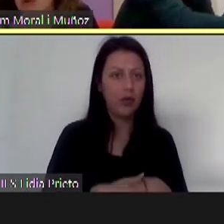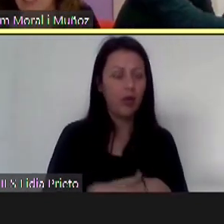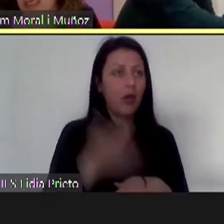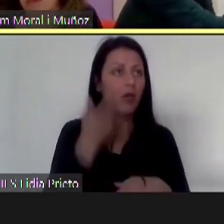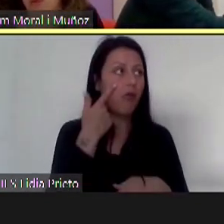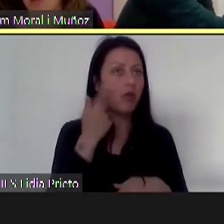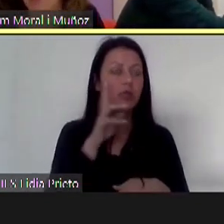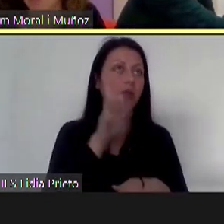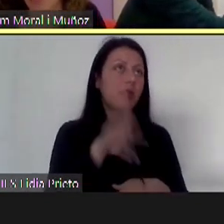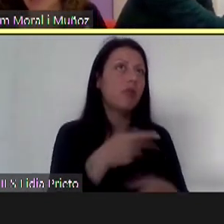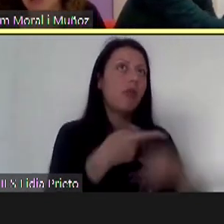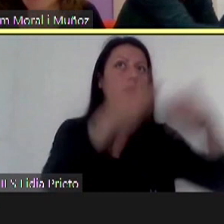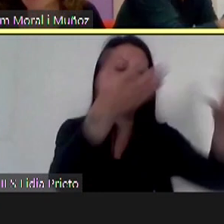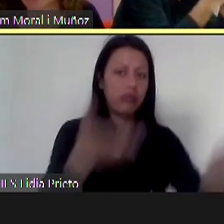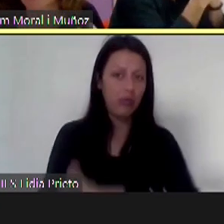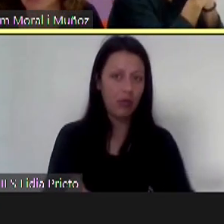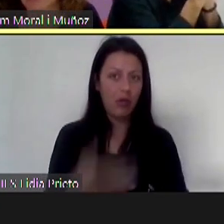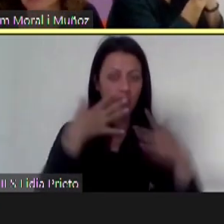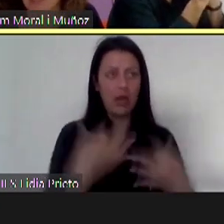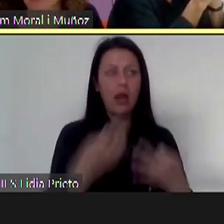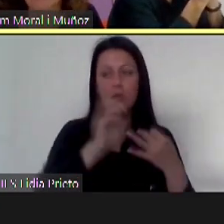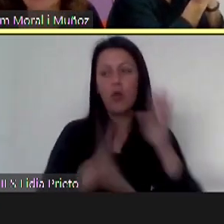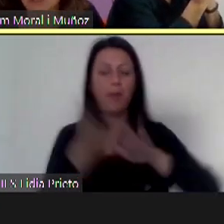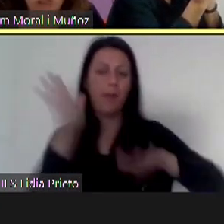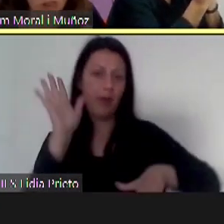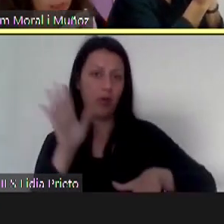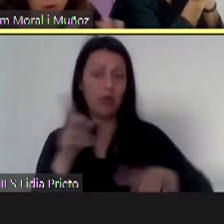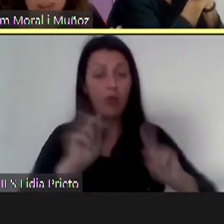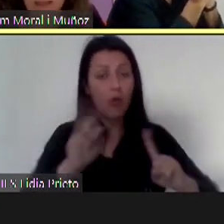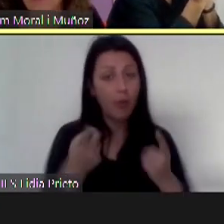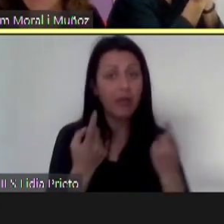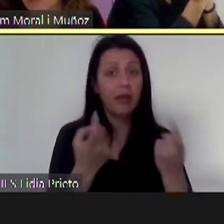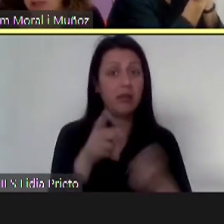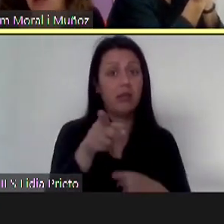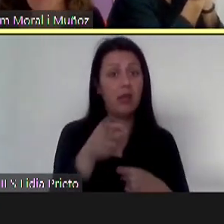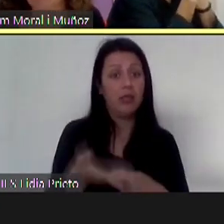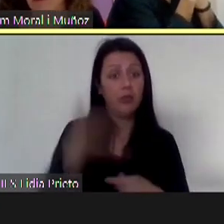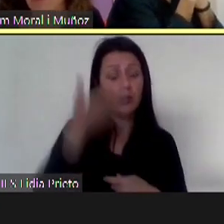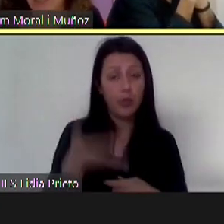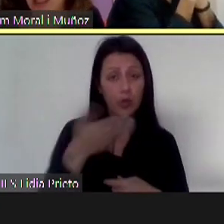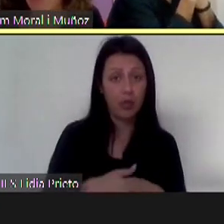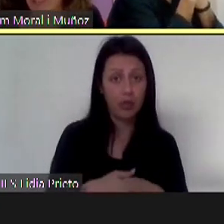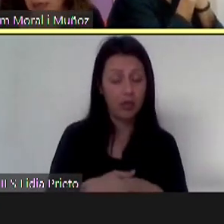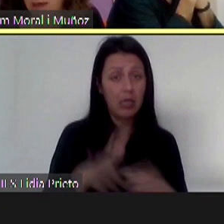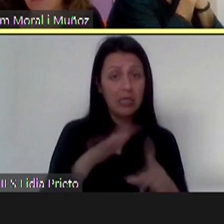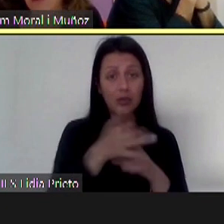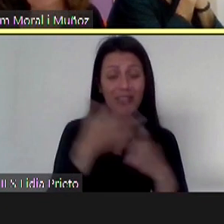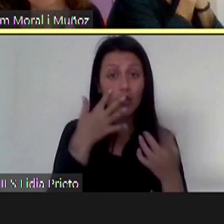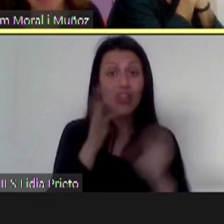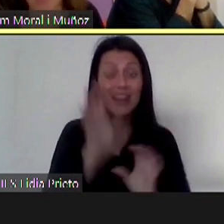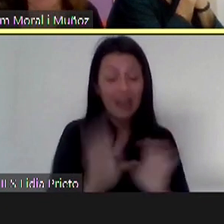yo desaparezco de aquí y me voy, porque en ese momento sí que puede necesitar algo. Y eso es lo más importante. Si ve que hay una situación de riesgo para